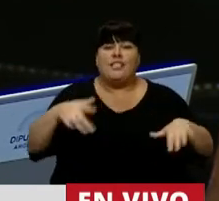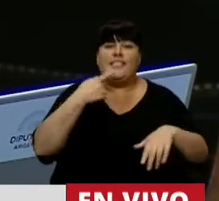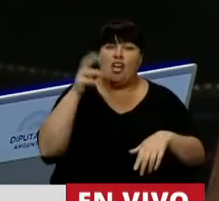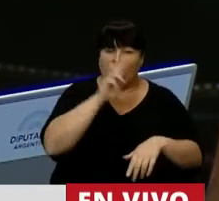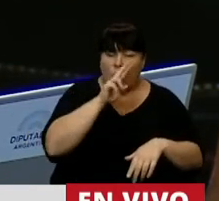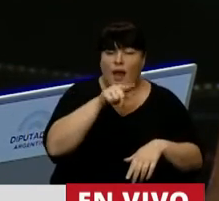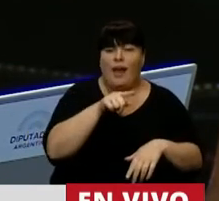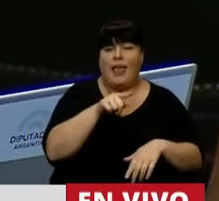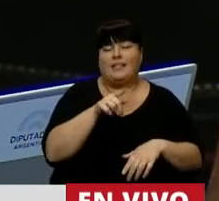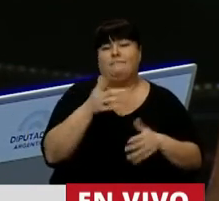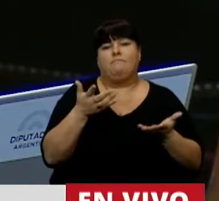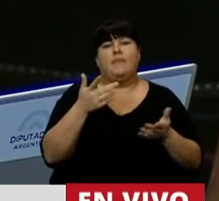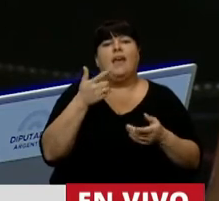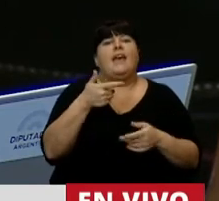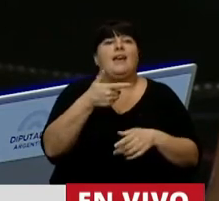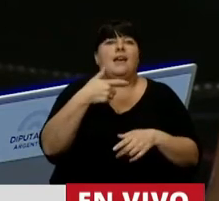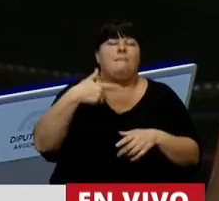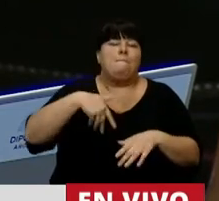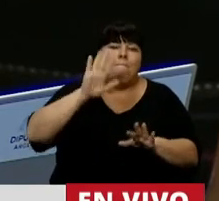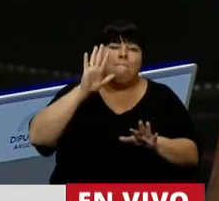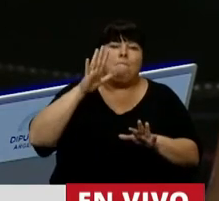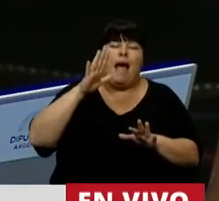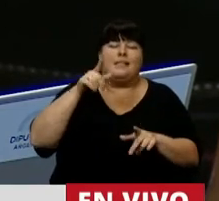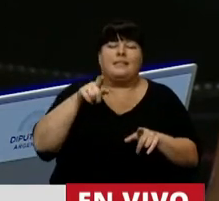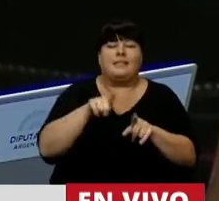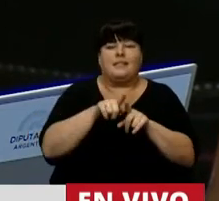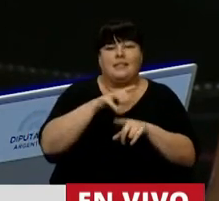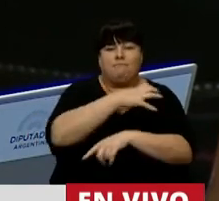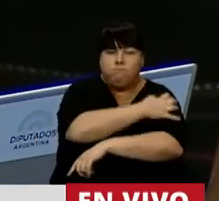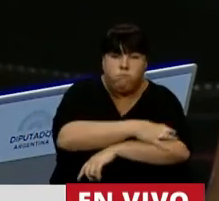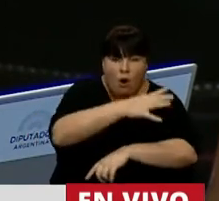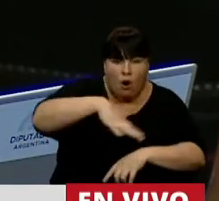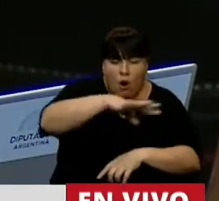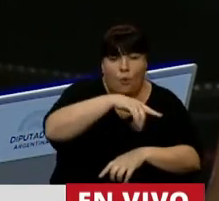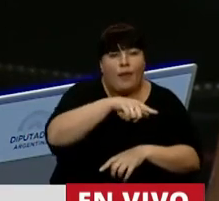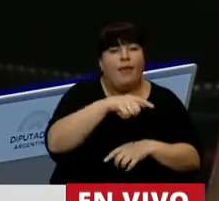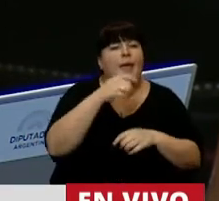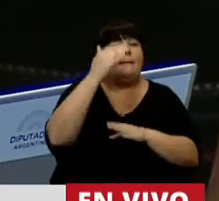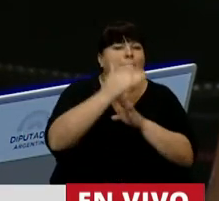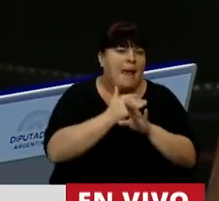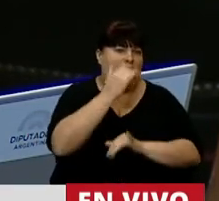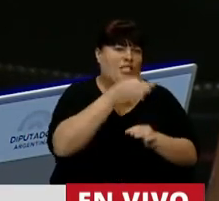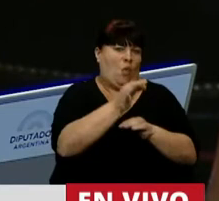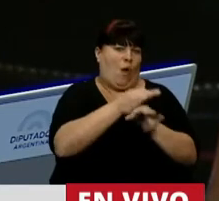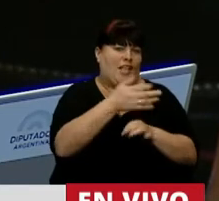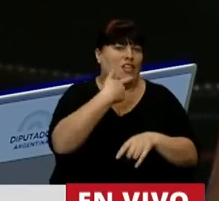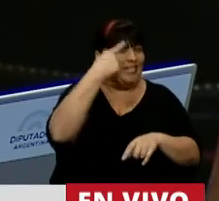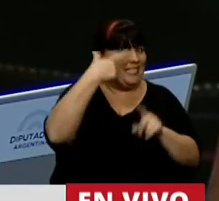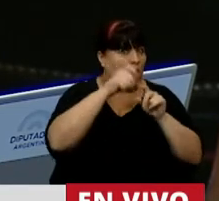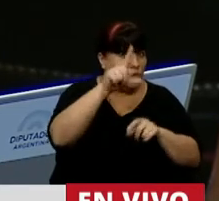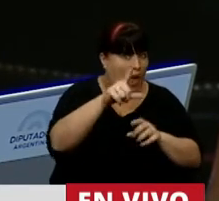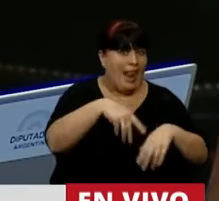las chicas de los sectores sociales más desfavorecidos reciben menos educación